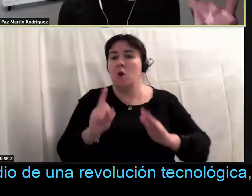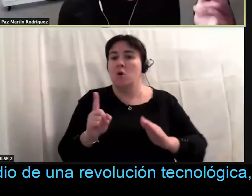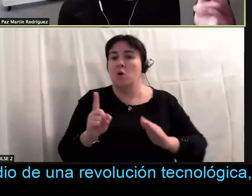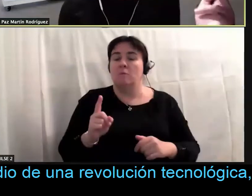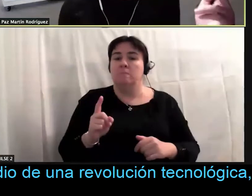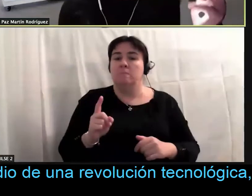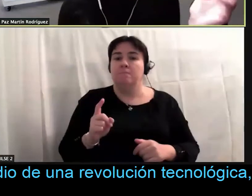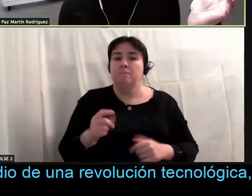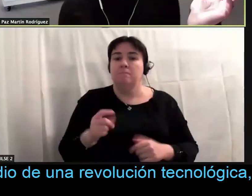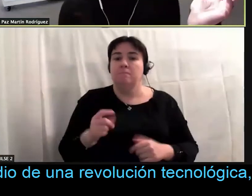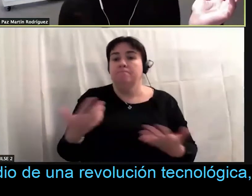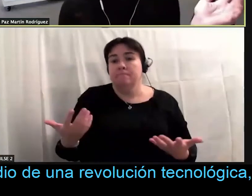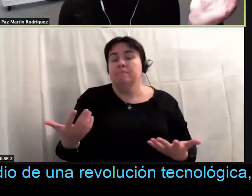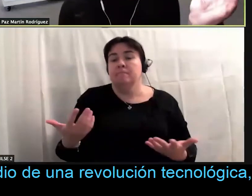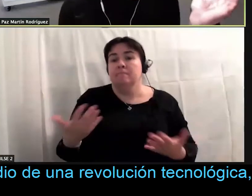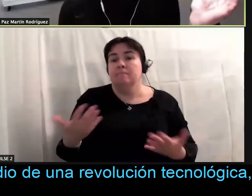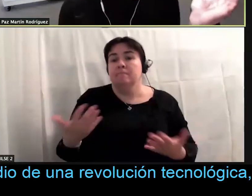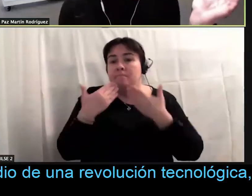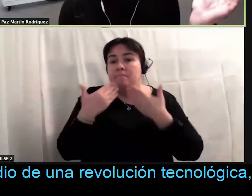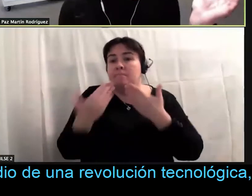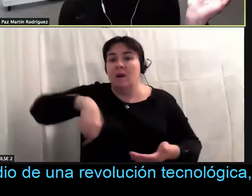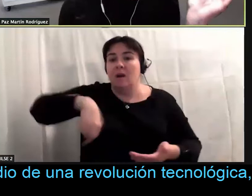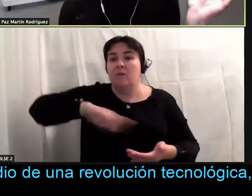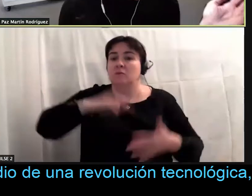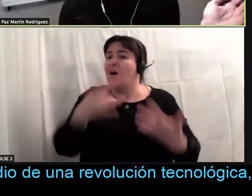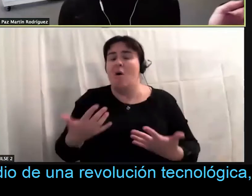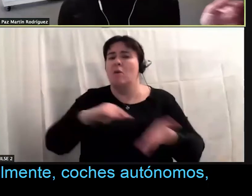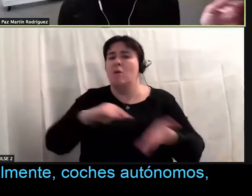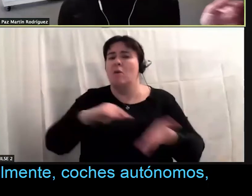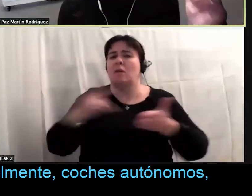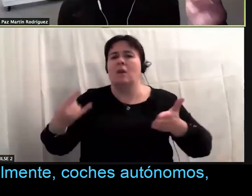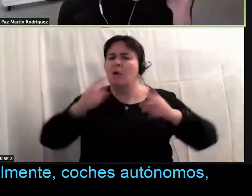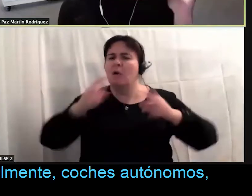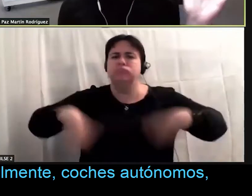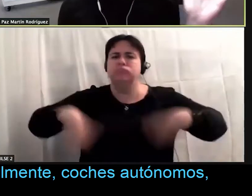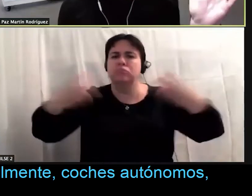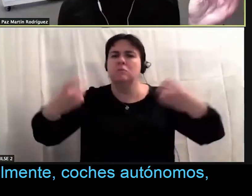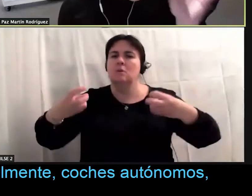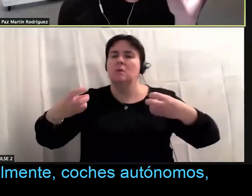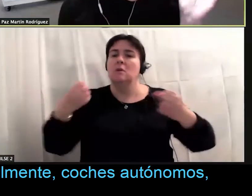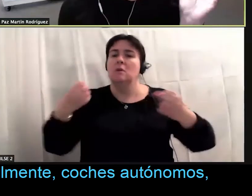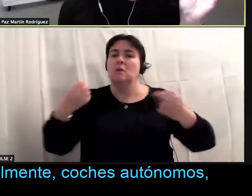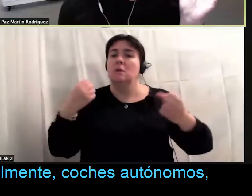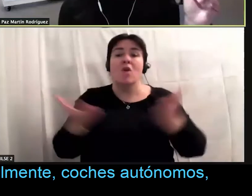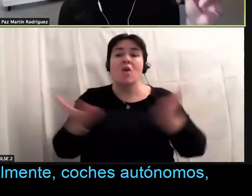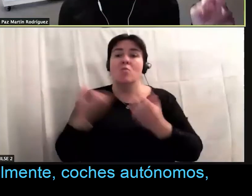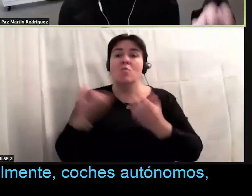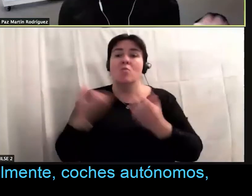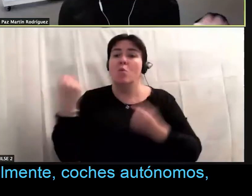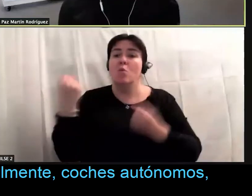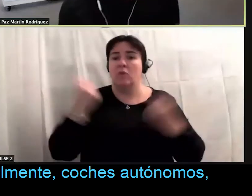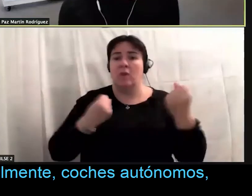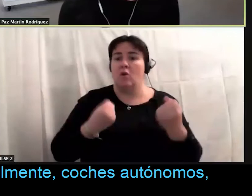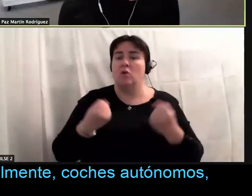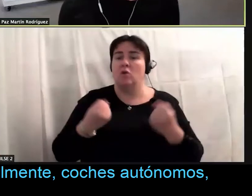agraciadamente para nosotros estamos en medio de una revolución tecnológica donde el mundo del automóvil, tal y como lo entendemos a día de hoy, va a cambiar radicalmente porque